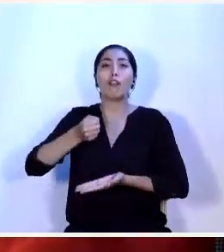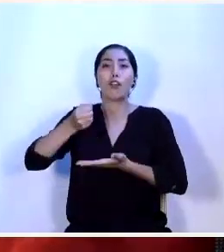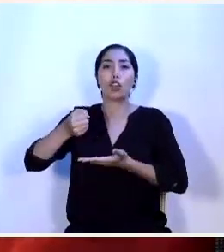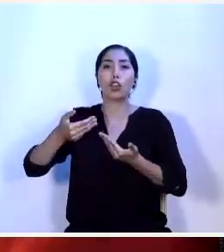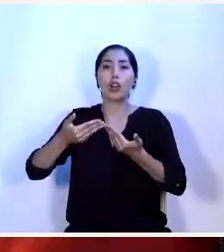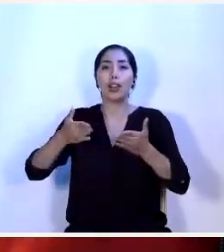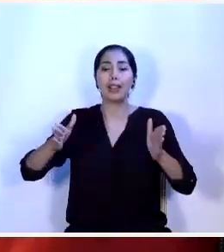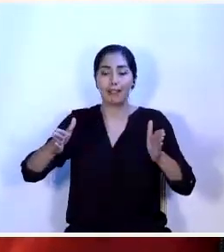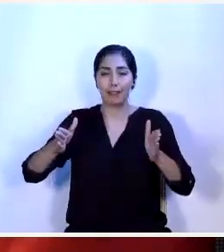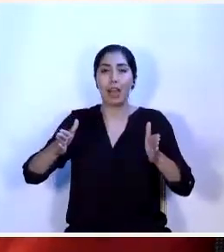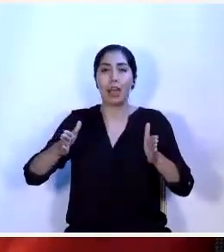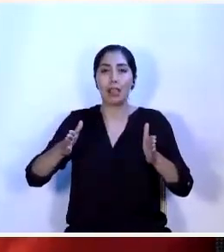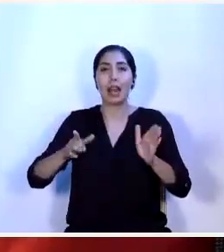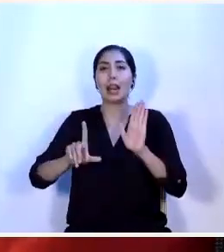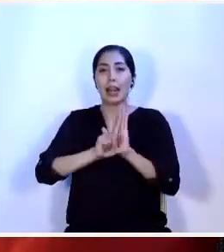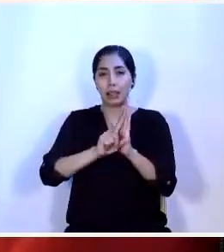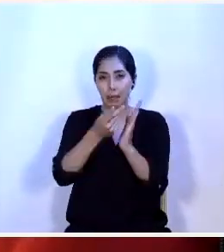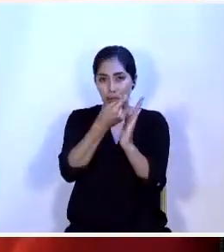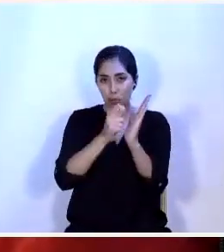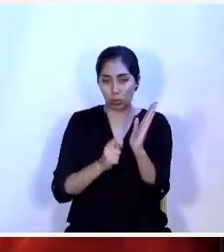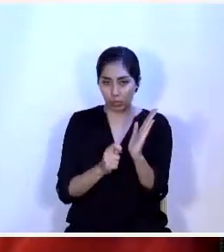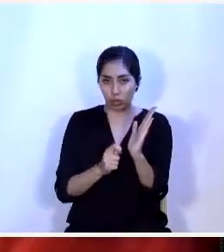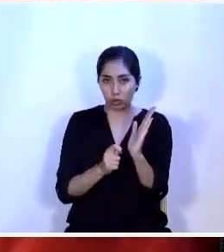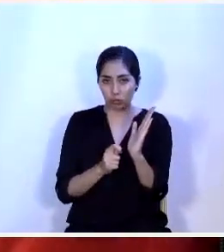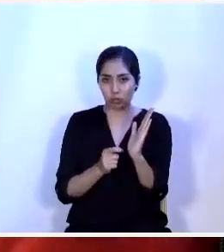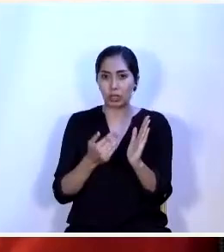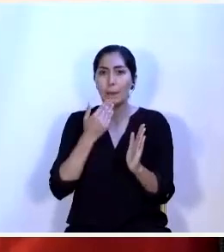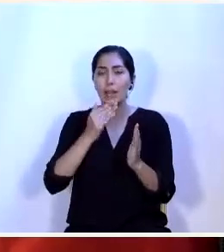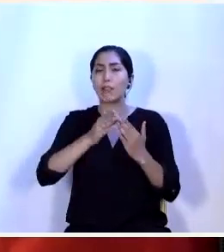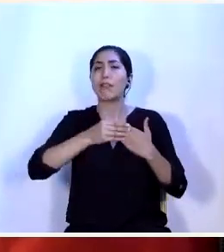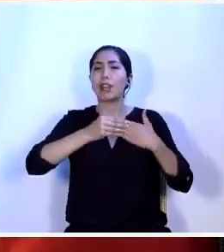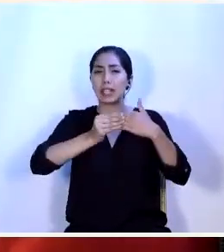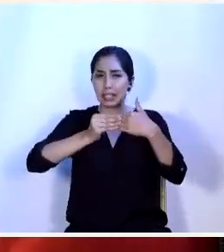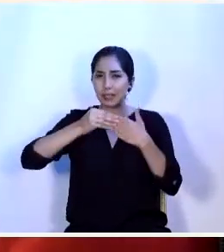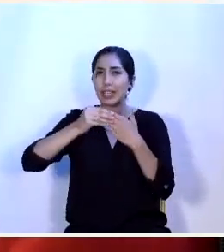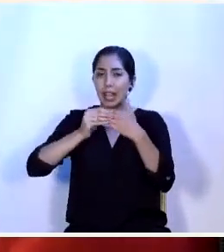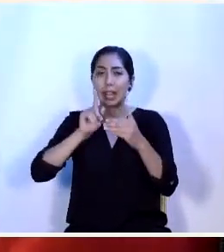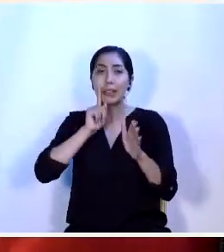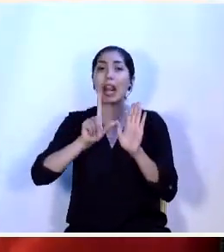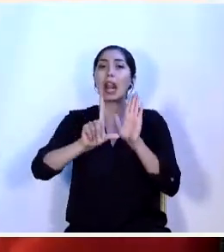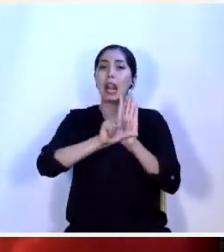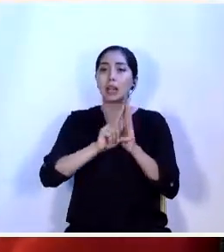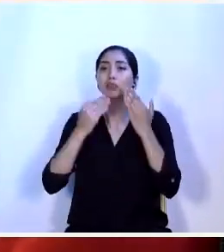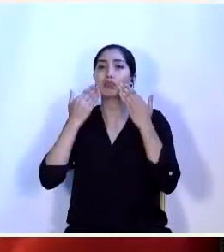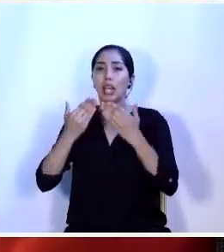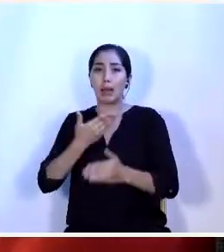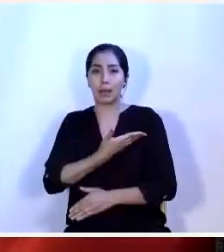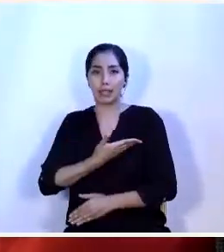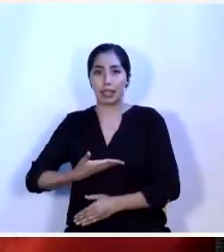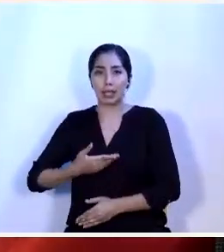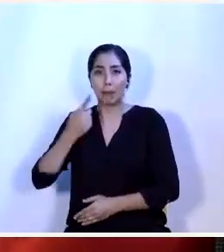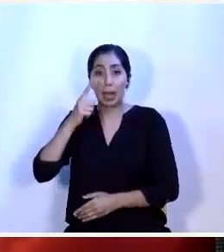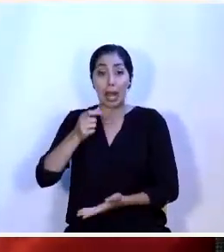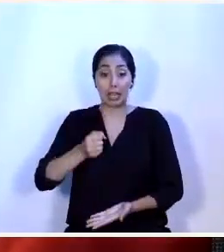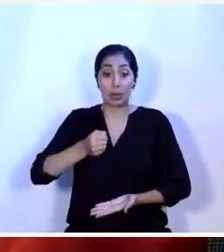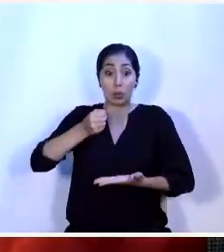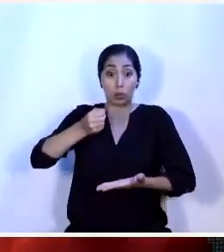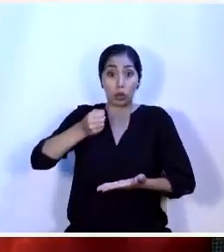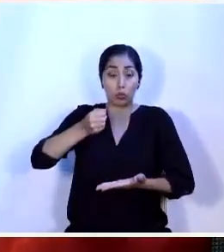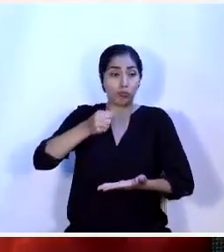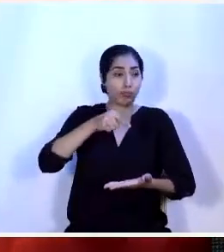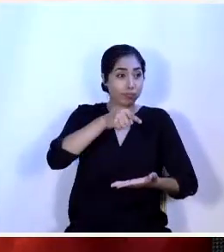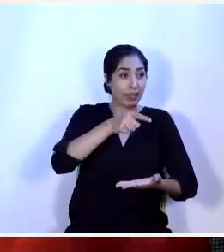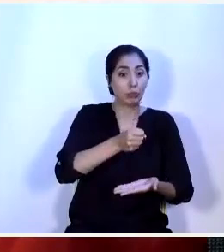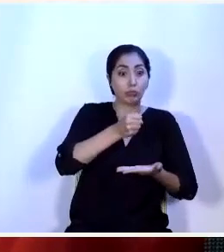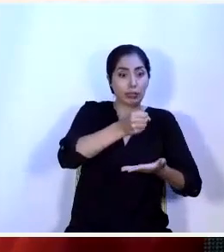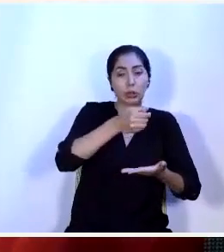ley de presupuesto, así como también con las múltiples flexibilidades que entrega la ley al Ejecutivo para la reasignación de recursos, por cierto, con todos